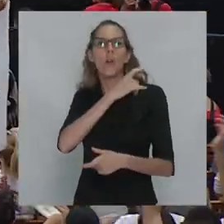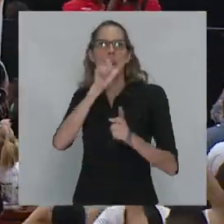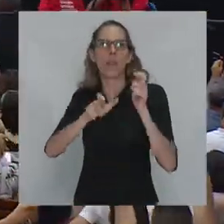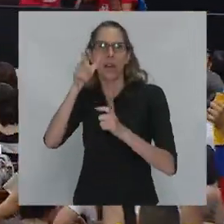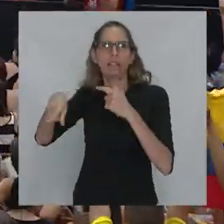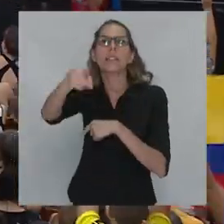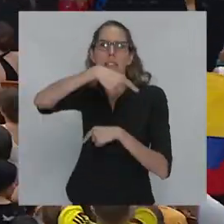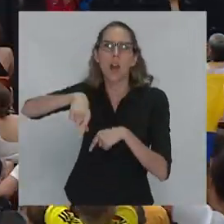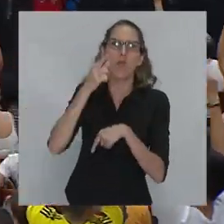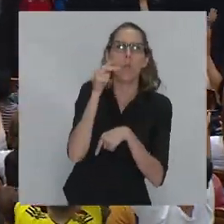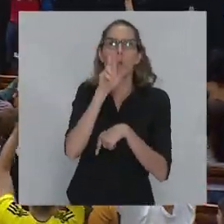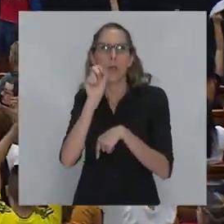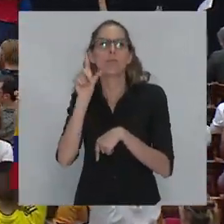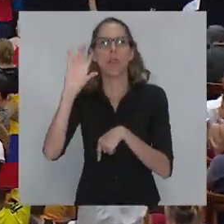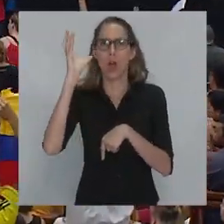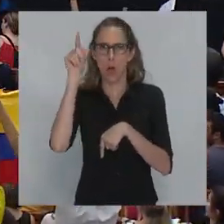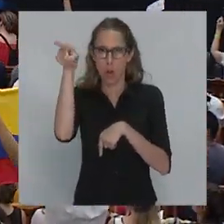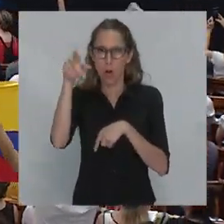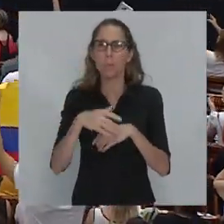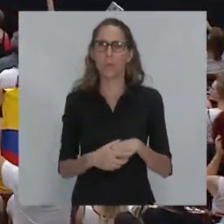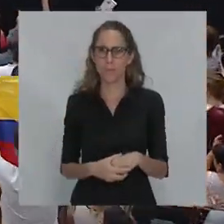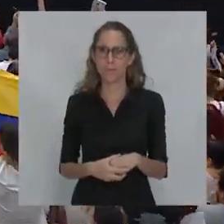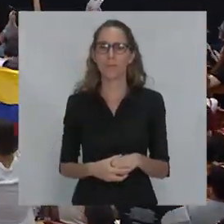y universitarias de Colombia.